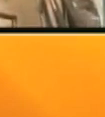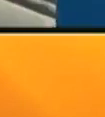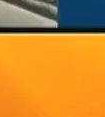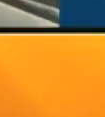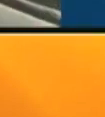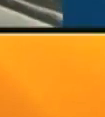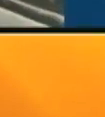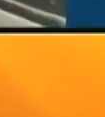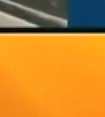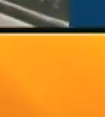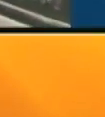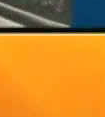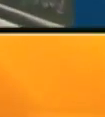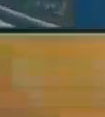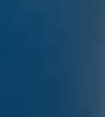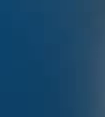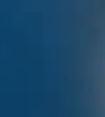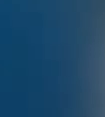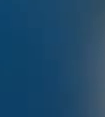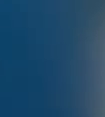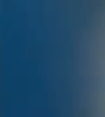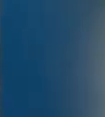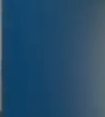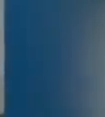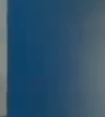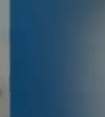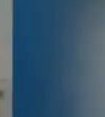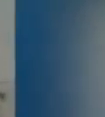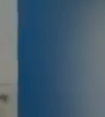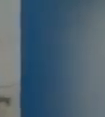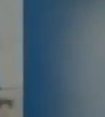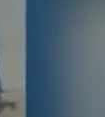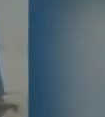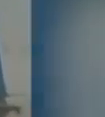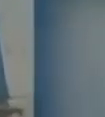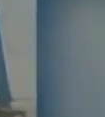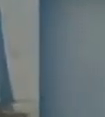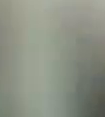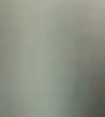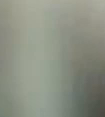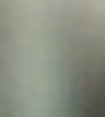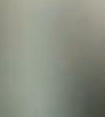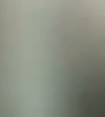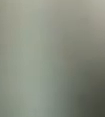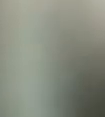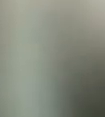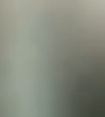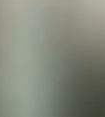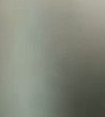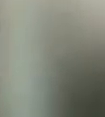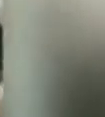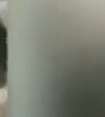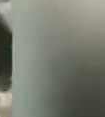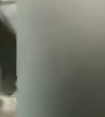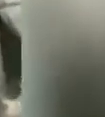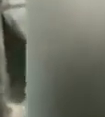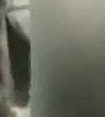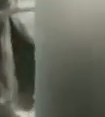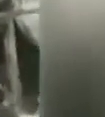planificación se tenía prevista, una planificación para poder vender la